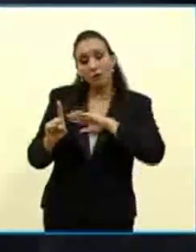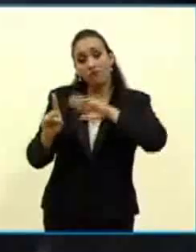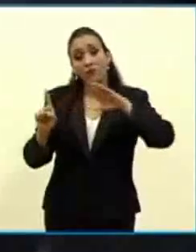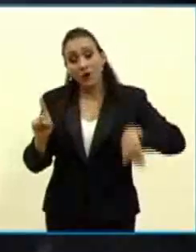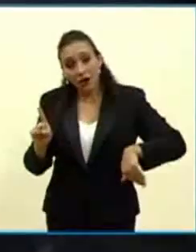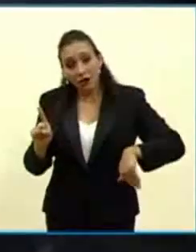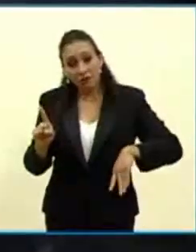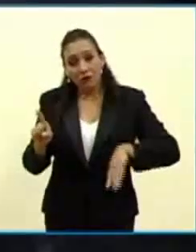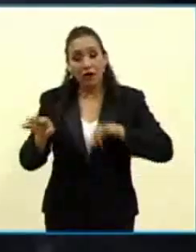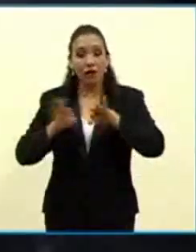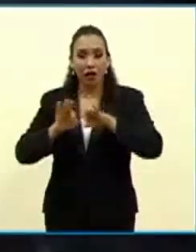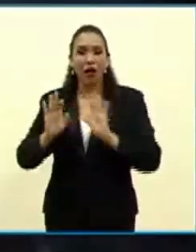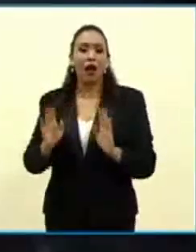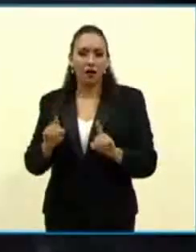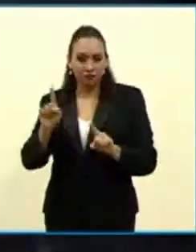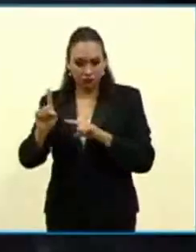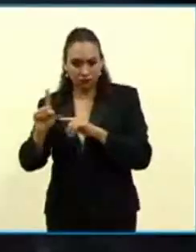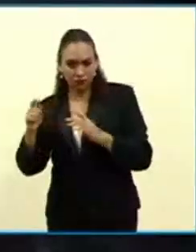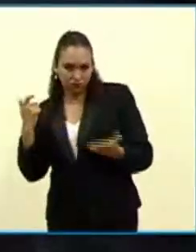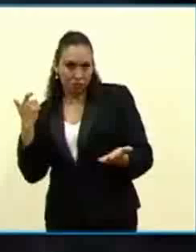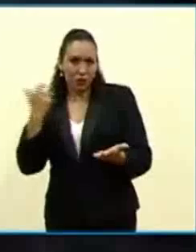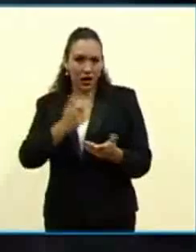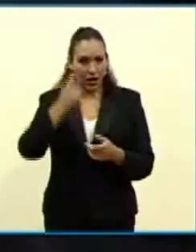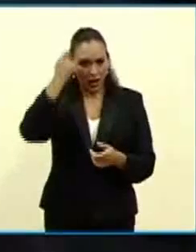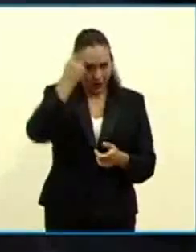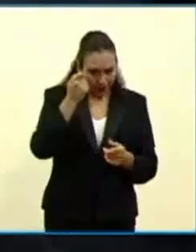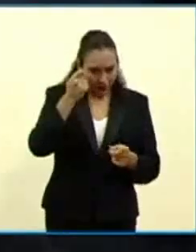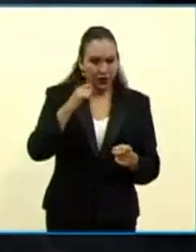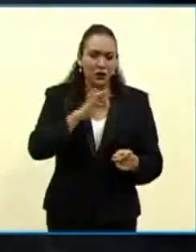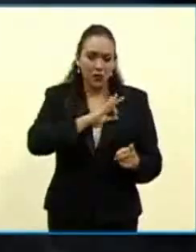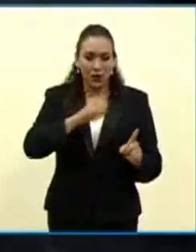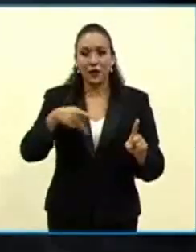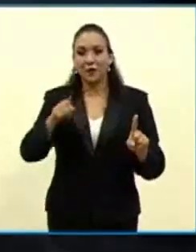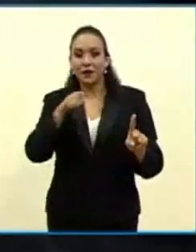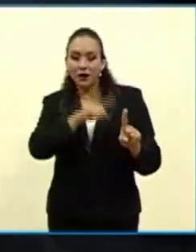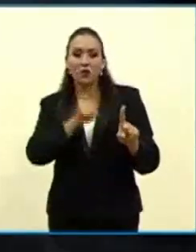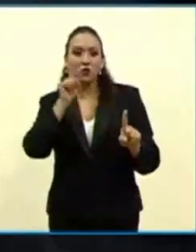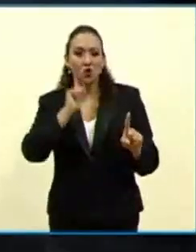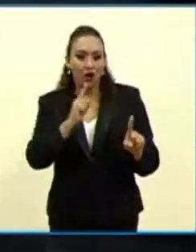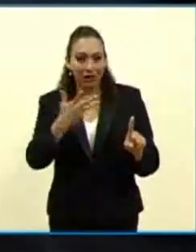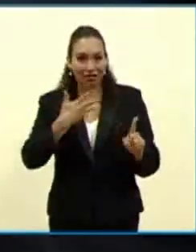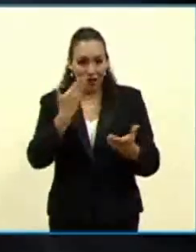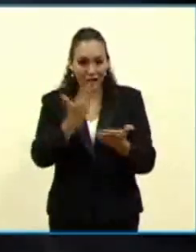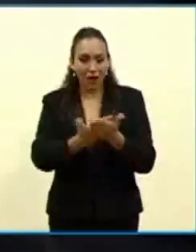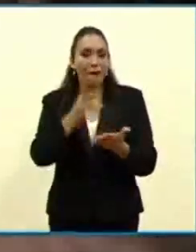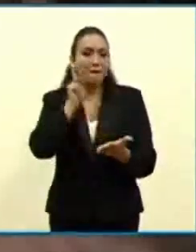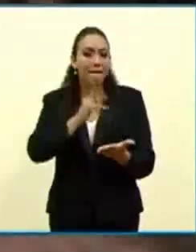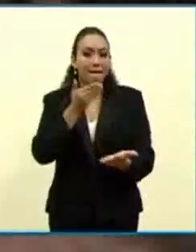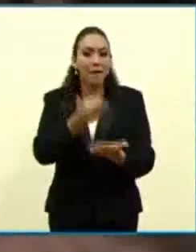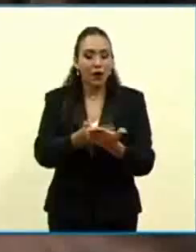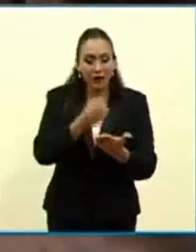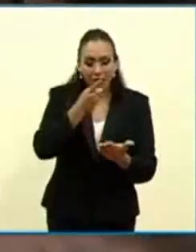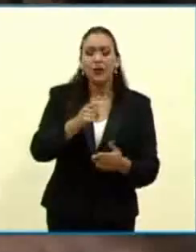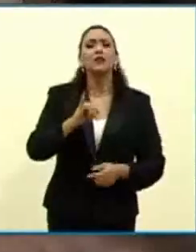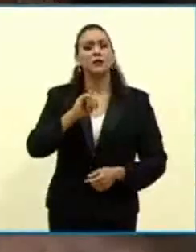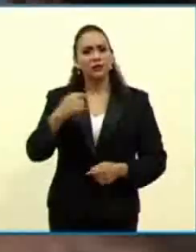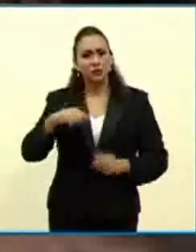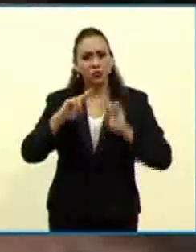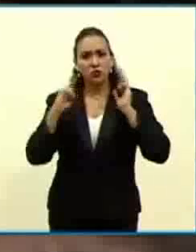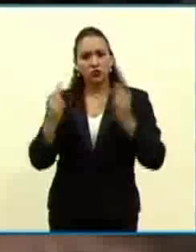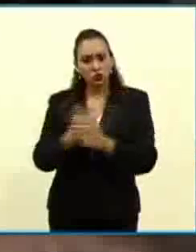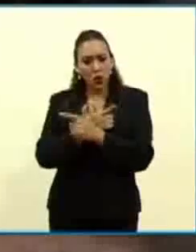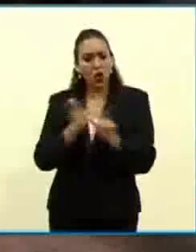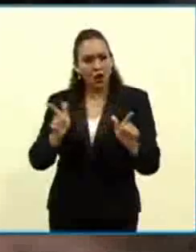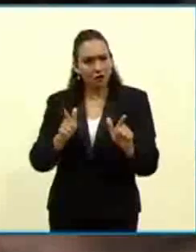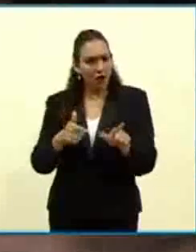trabajador, siempre y cuando el vínculo matrimonial no se haya disuelto, pues en este caso no se le debe excluir de los beneficios